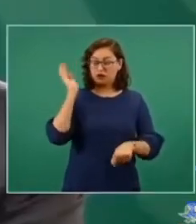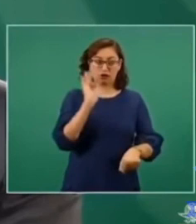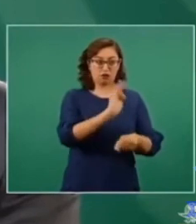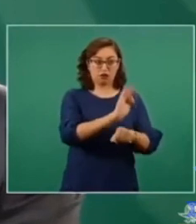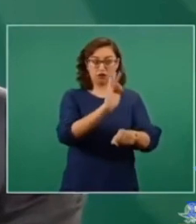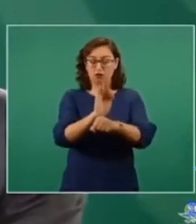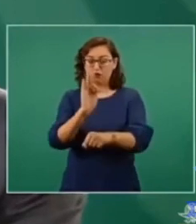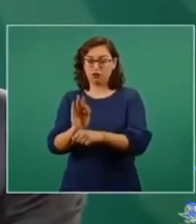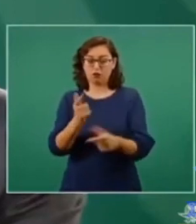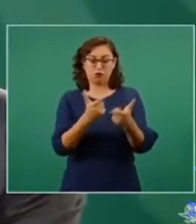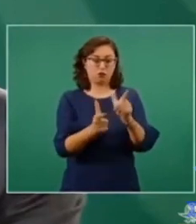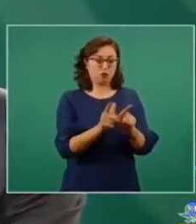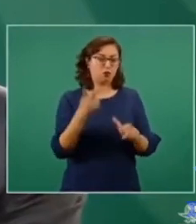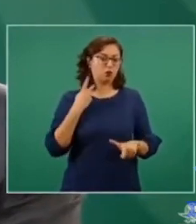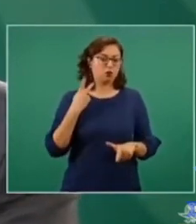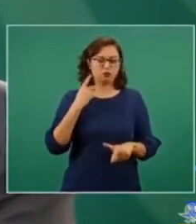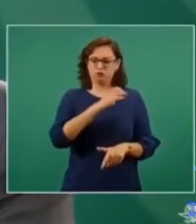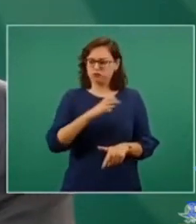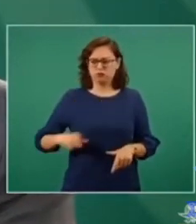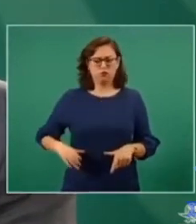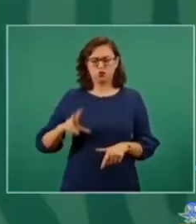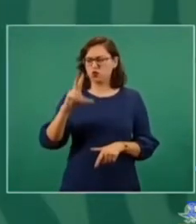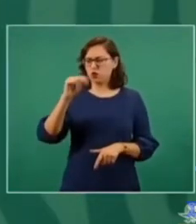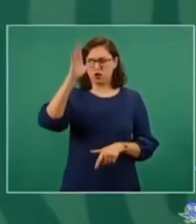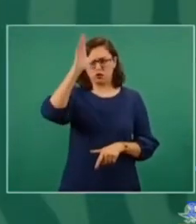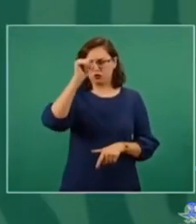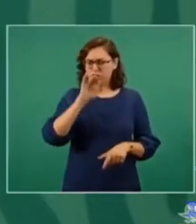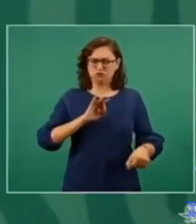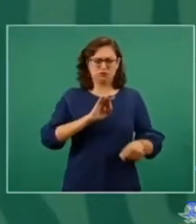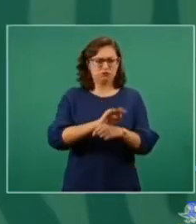partidos, a candidatos. Por cierto,